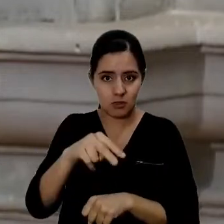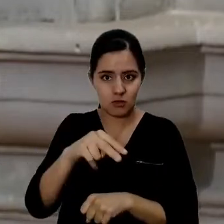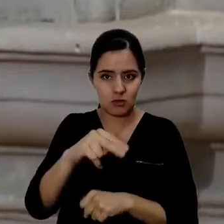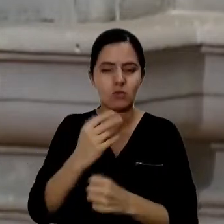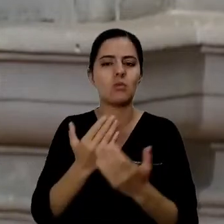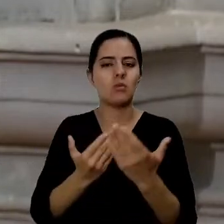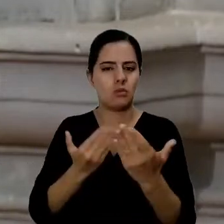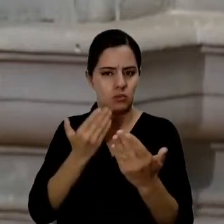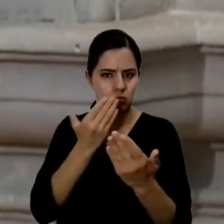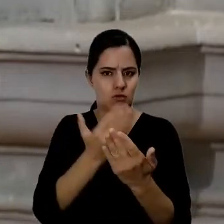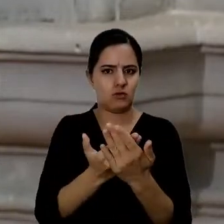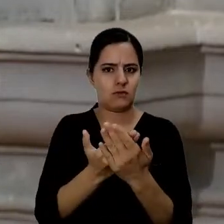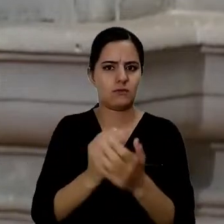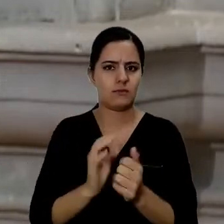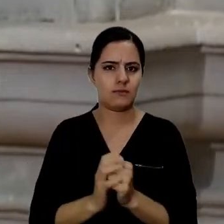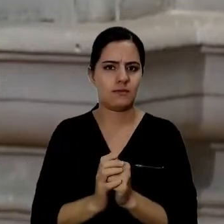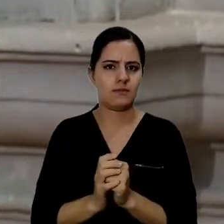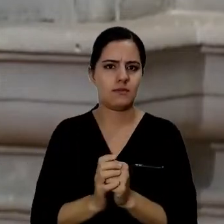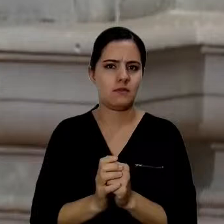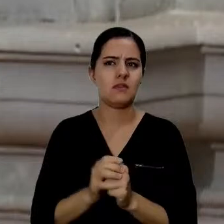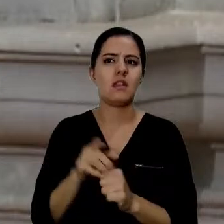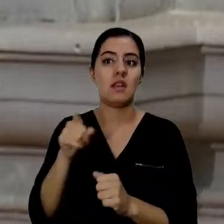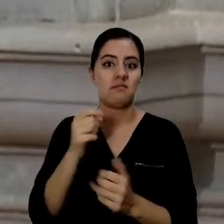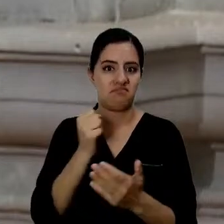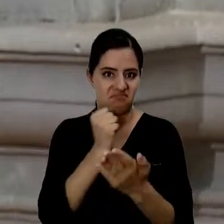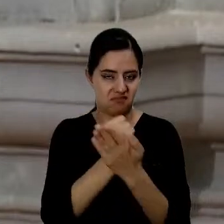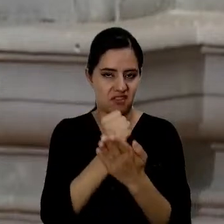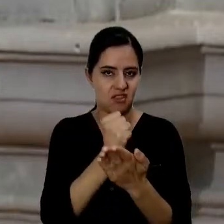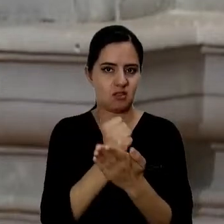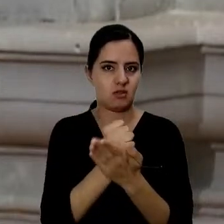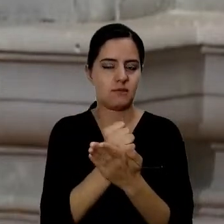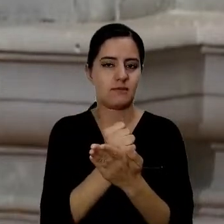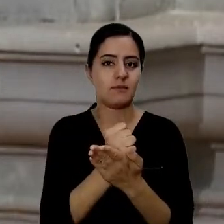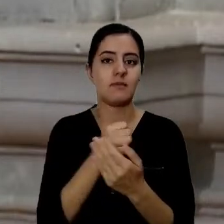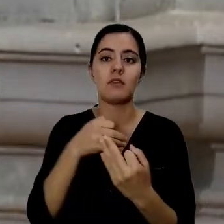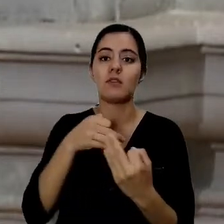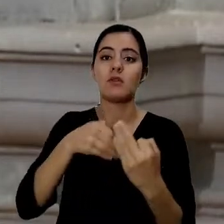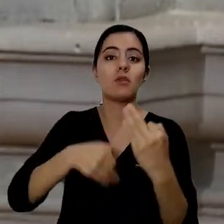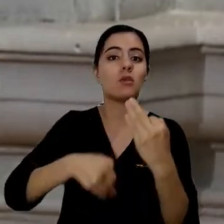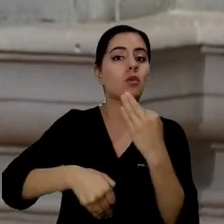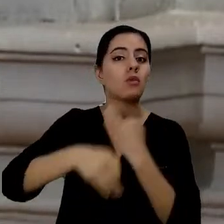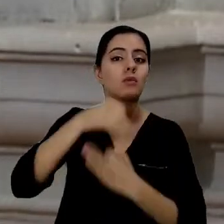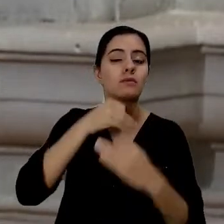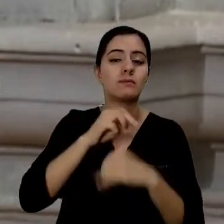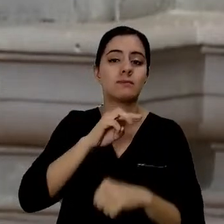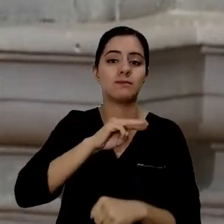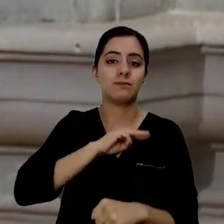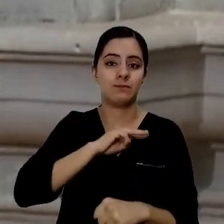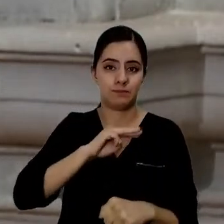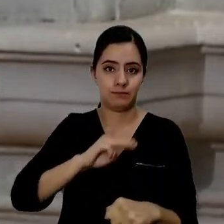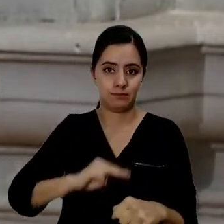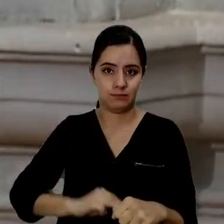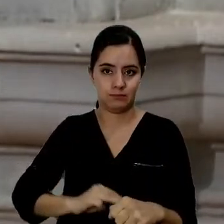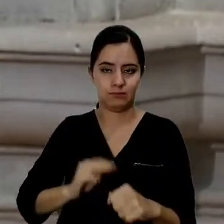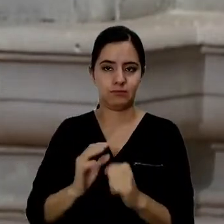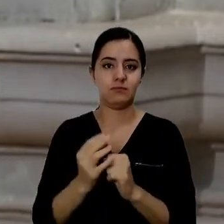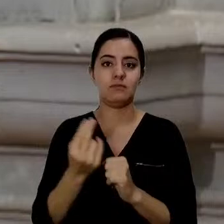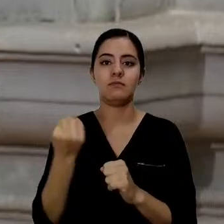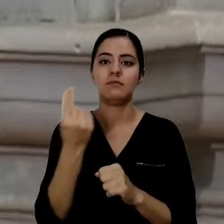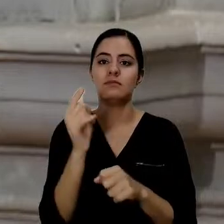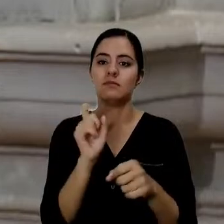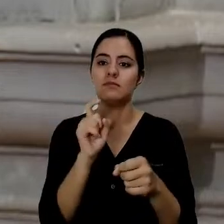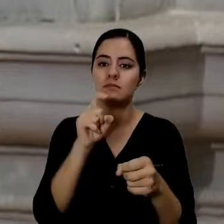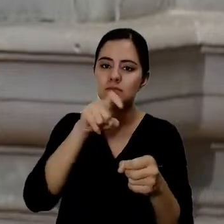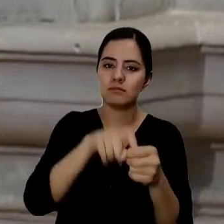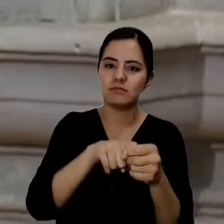propuso, casi exigió, que todos los municipios se sumaran a una estrategia